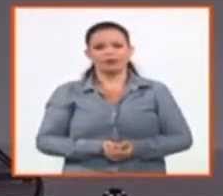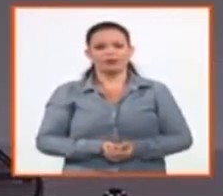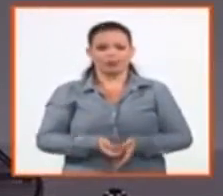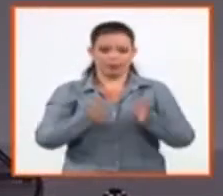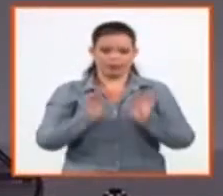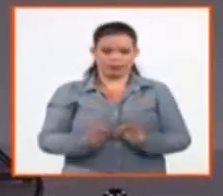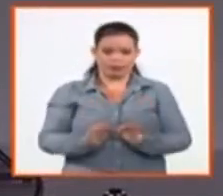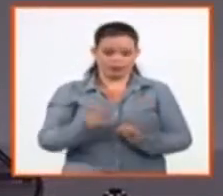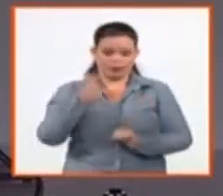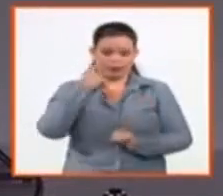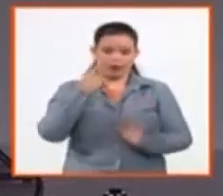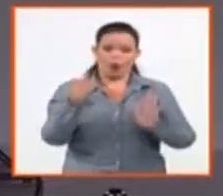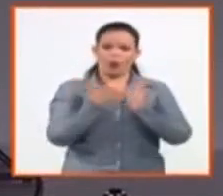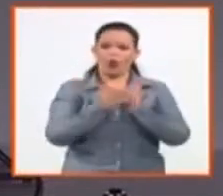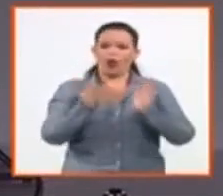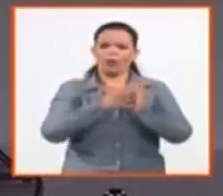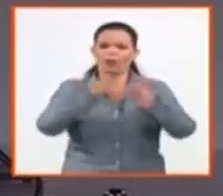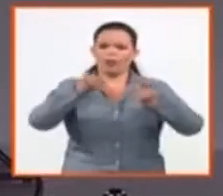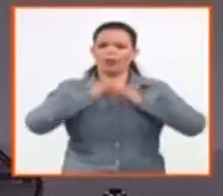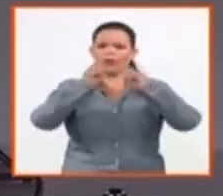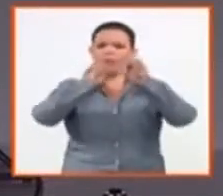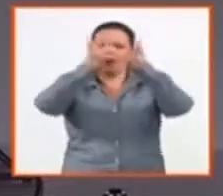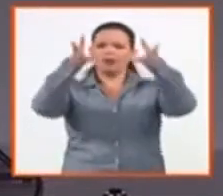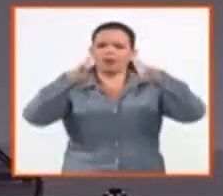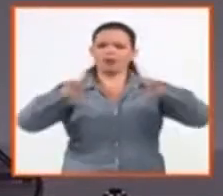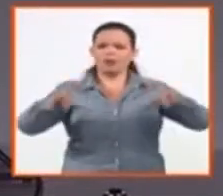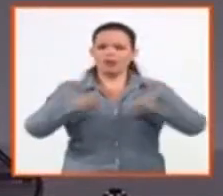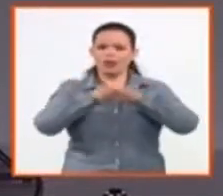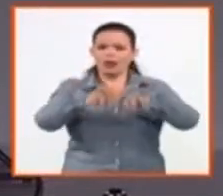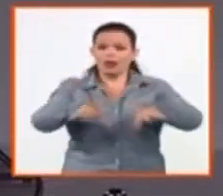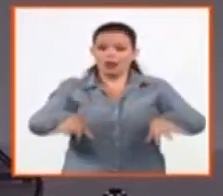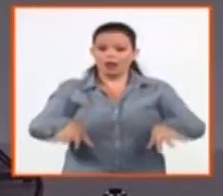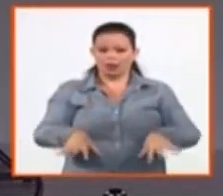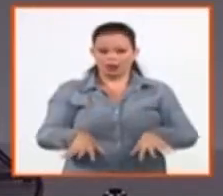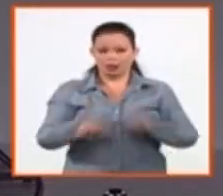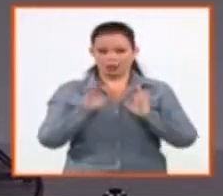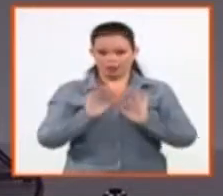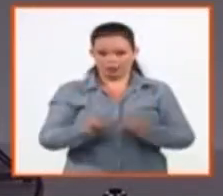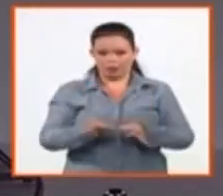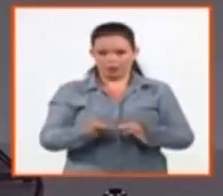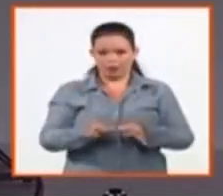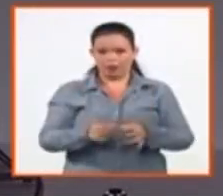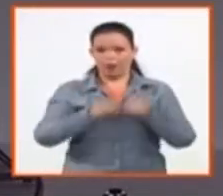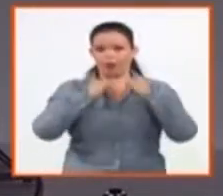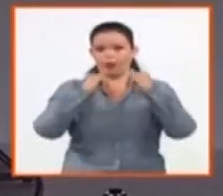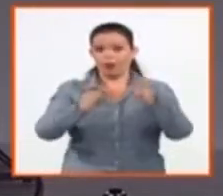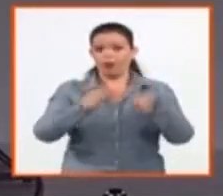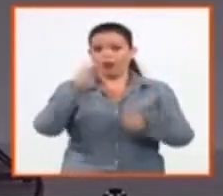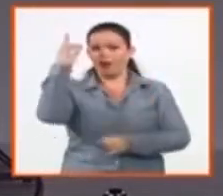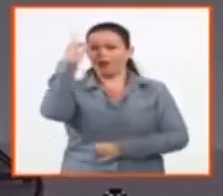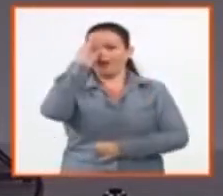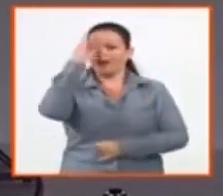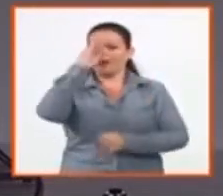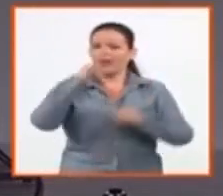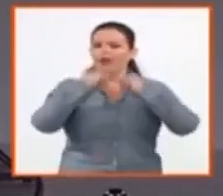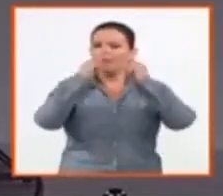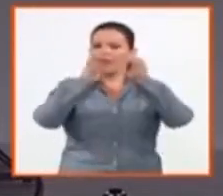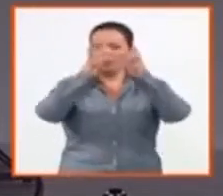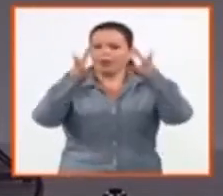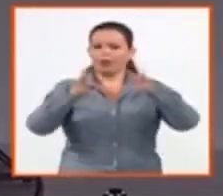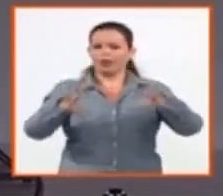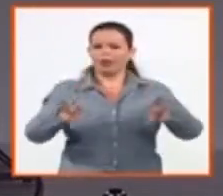nosotros salió en internet, parece que lo anunciaron allá por la noche en Afganistán, que crearon un nuevo ejército, incluyeron un ministro de defensa que se llama...